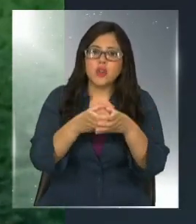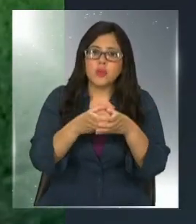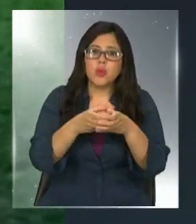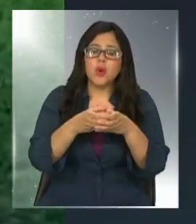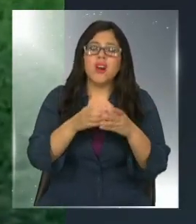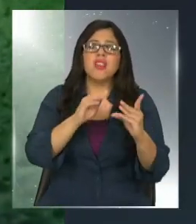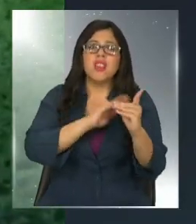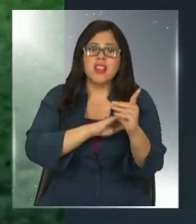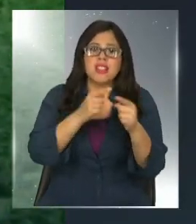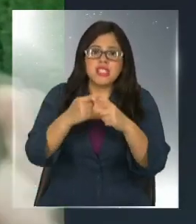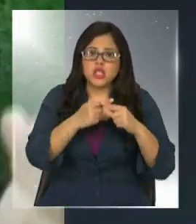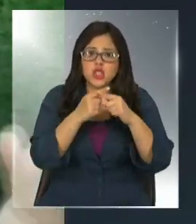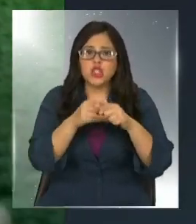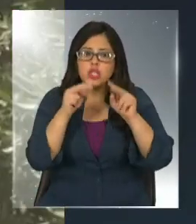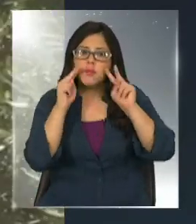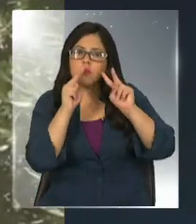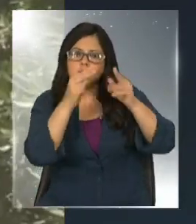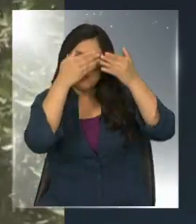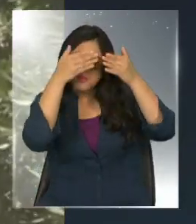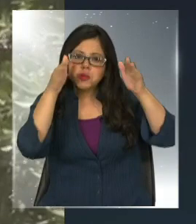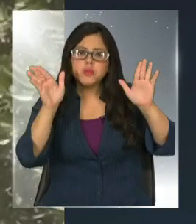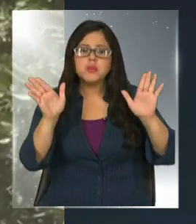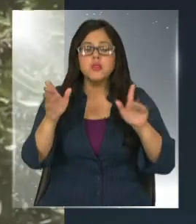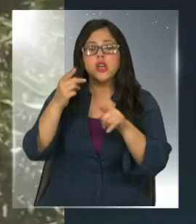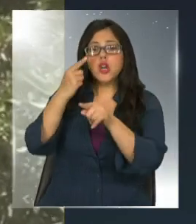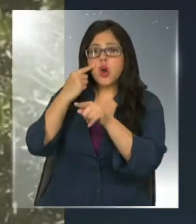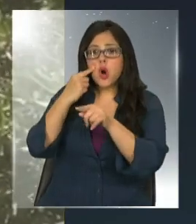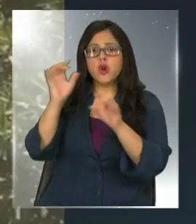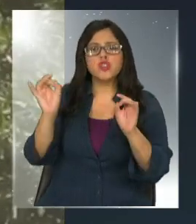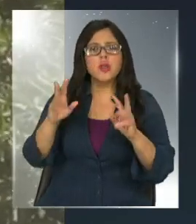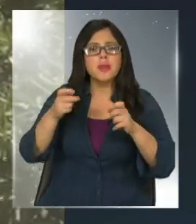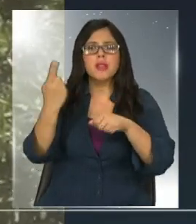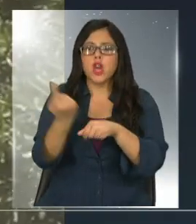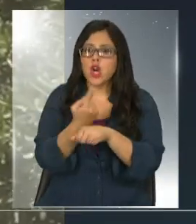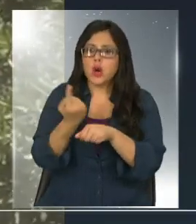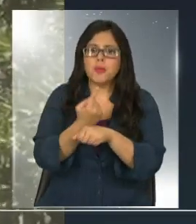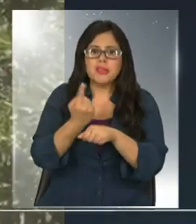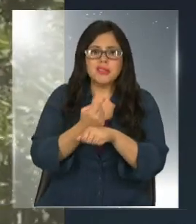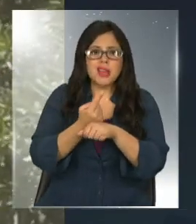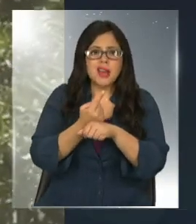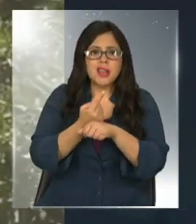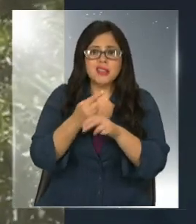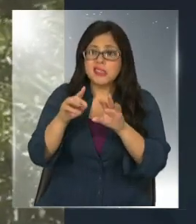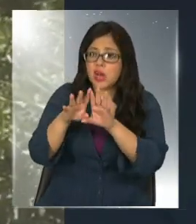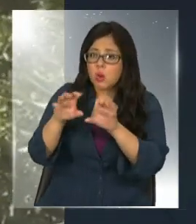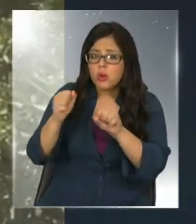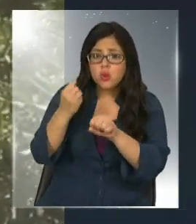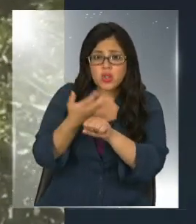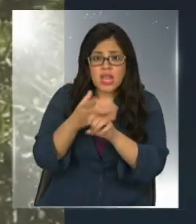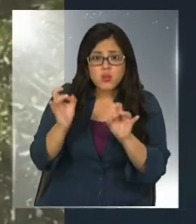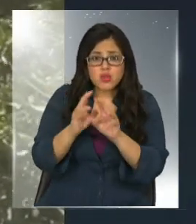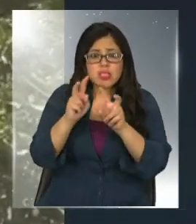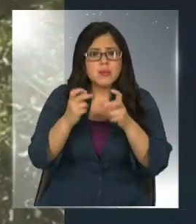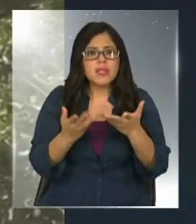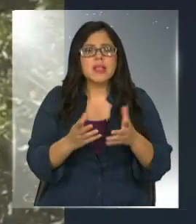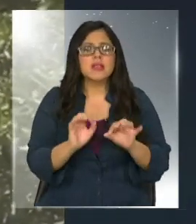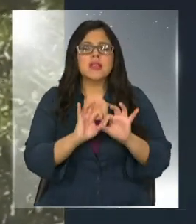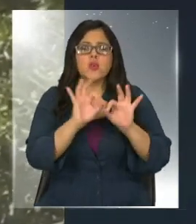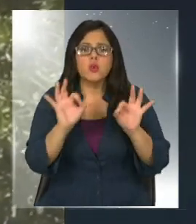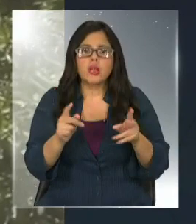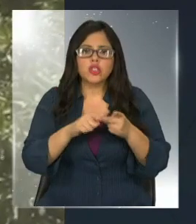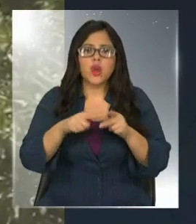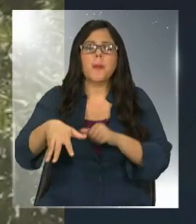una mirada diferente más amplia sólo hay que sentarse a conversar los mínimos comunes en este caso en educación medio